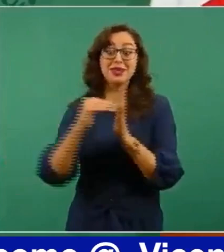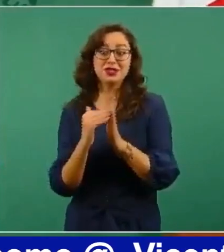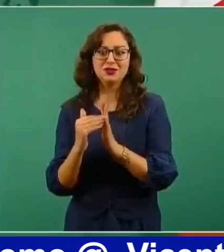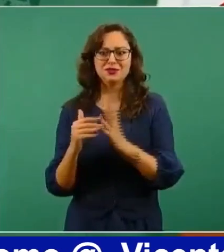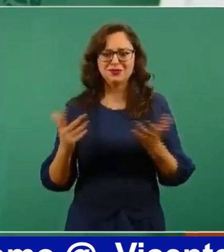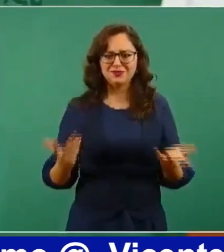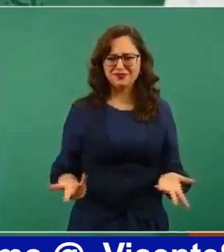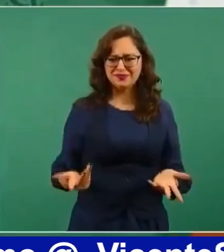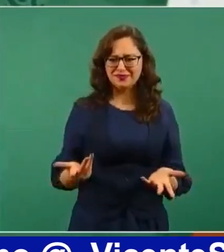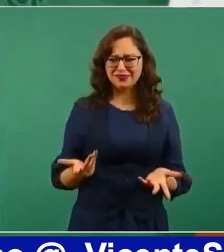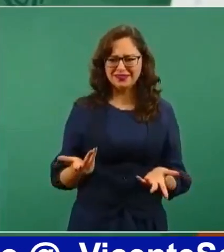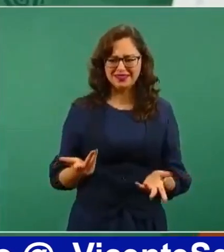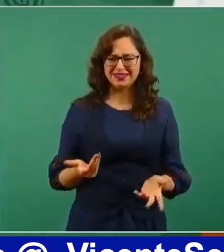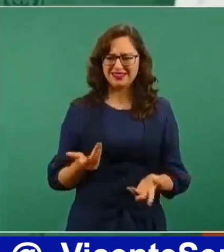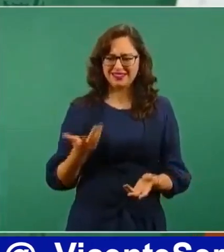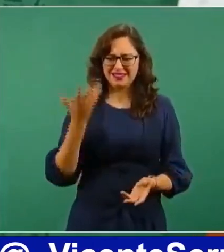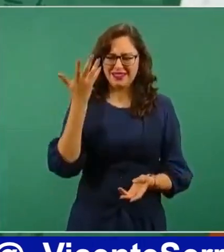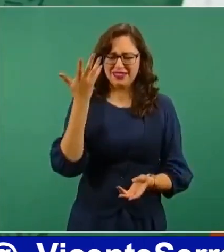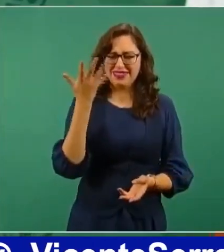más de 10 veces.